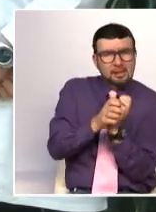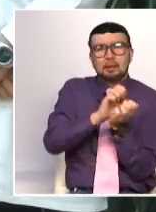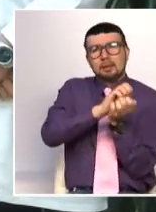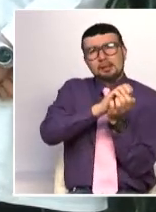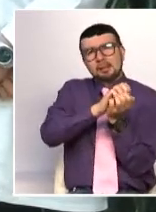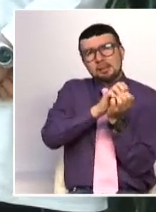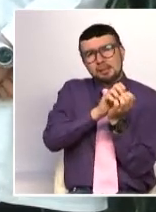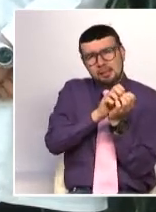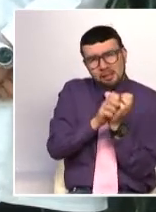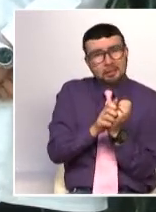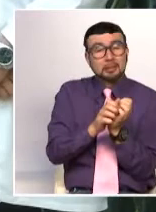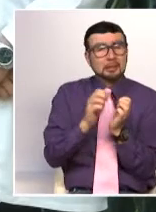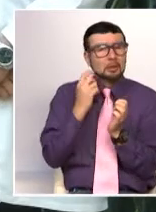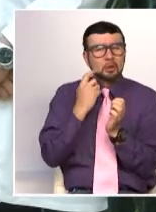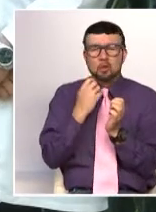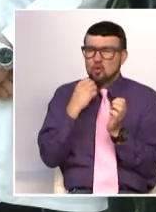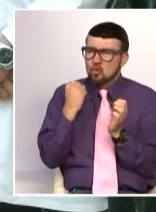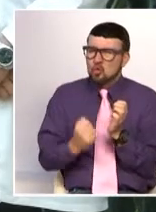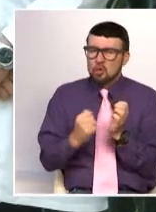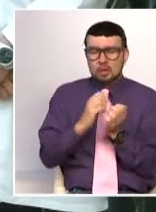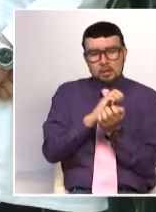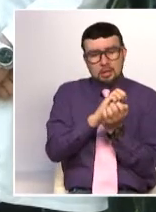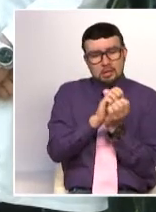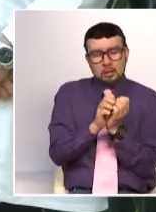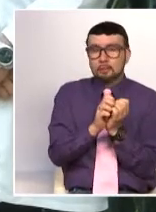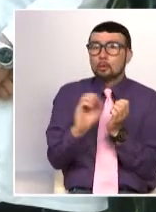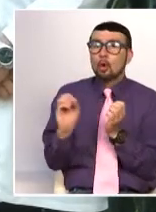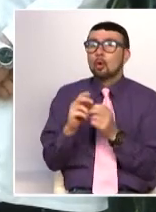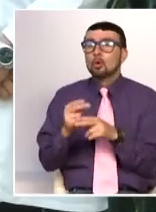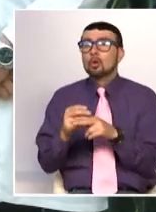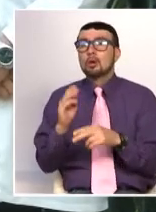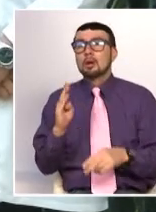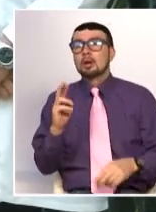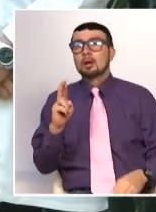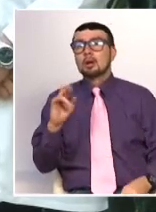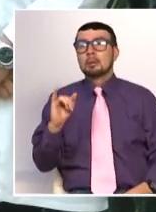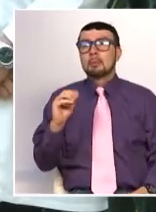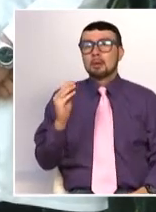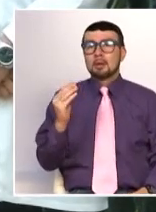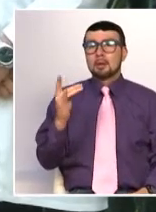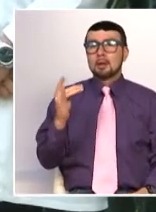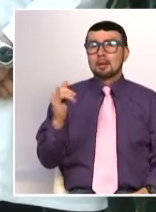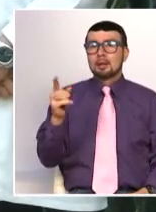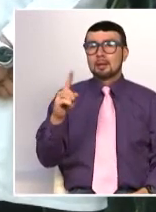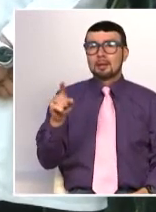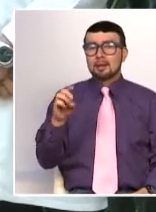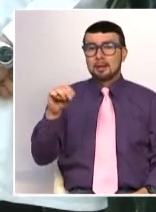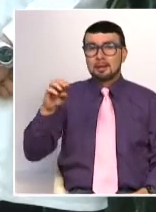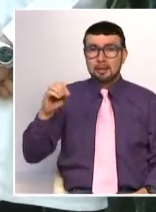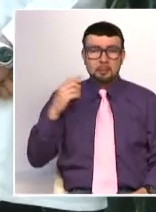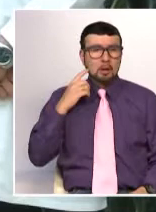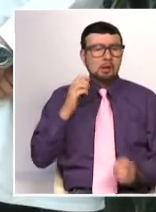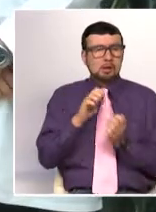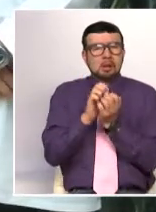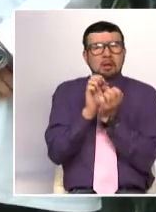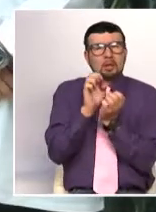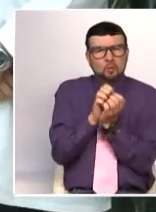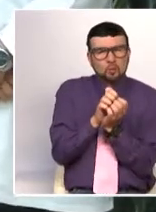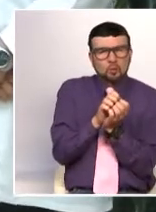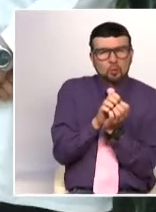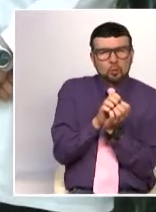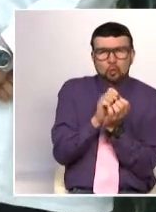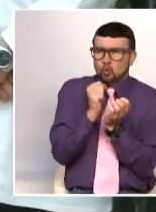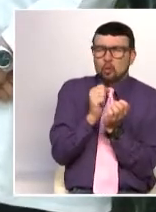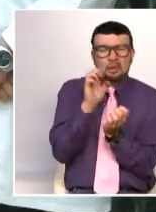entre las dos mandíbulas y el bric ismo que es apretar los dientes y se produce una